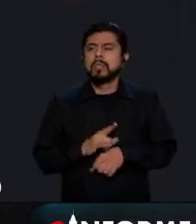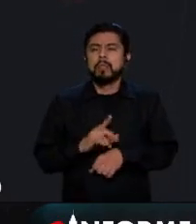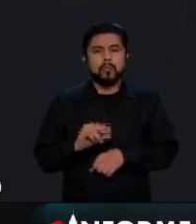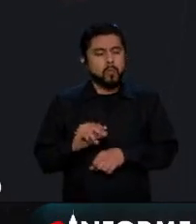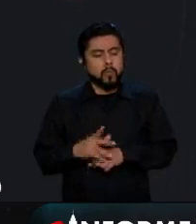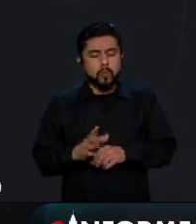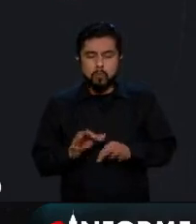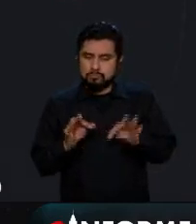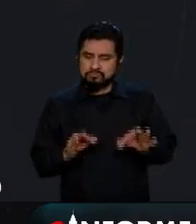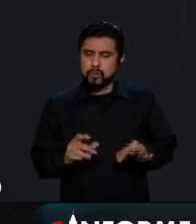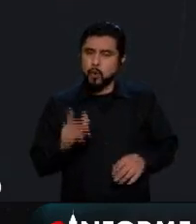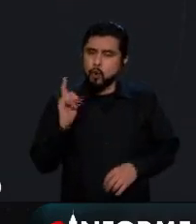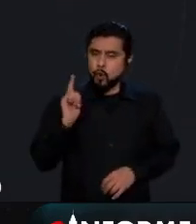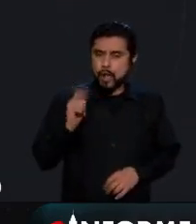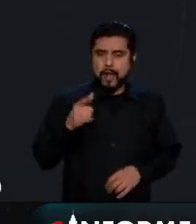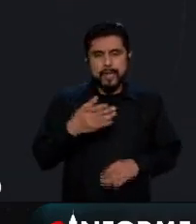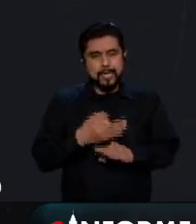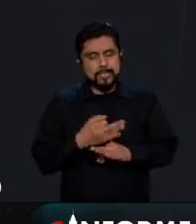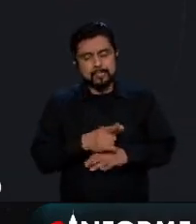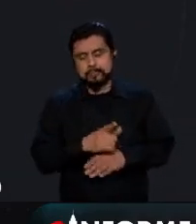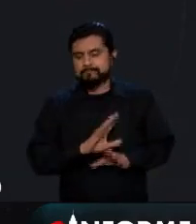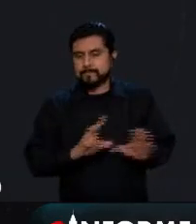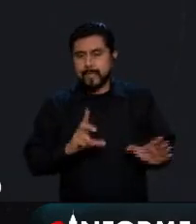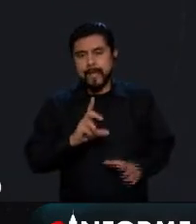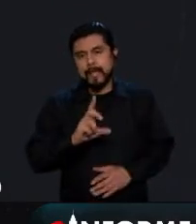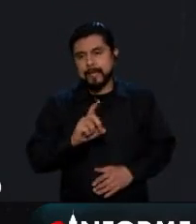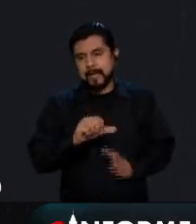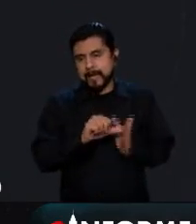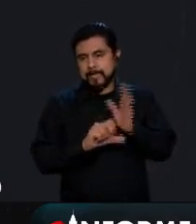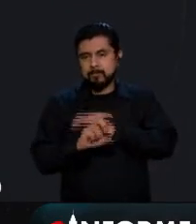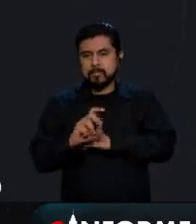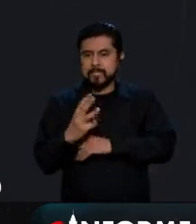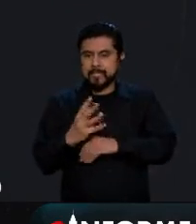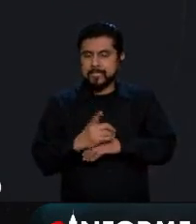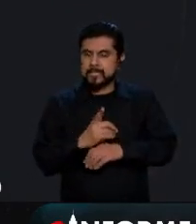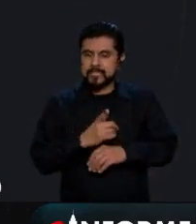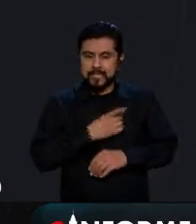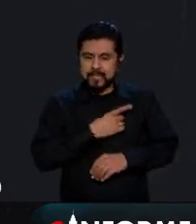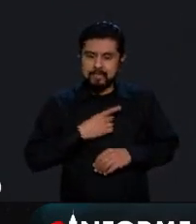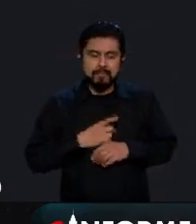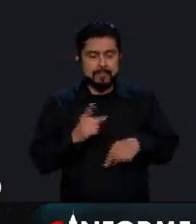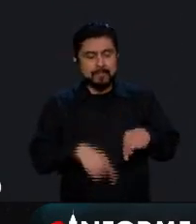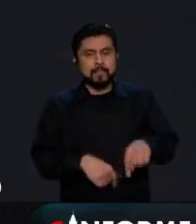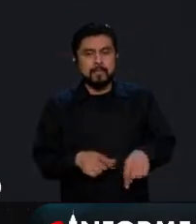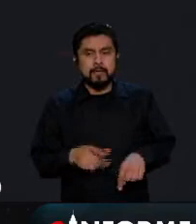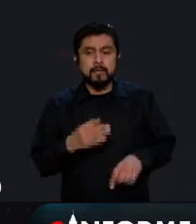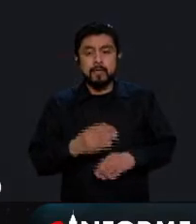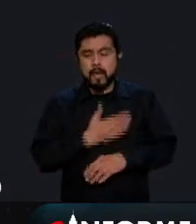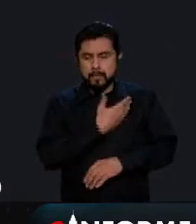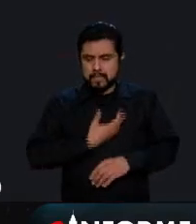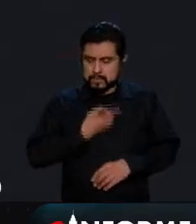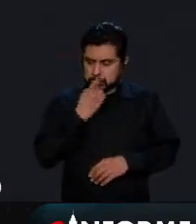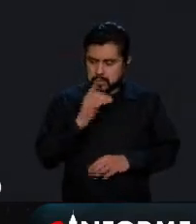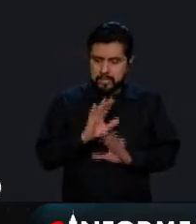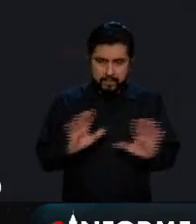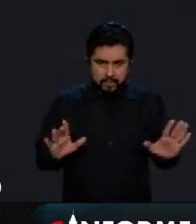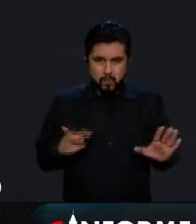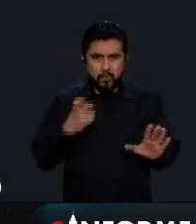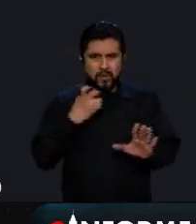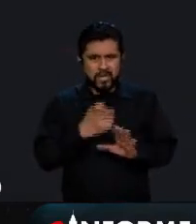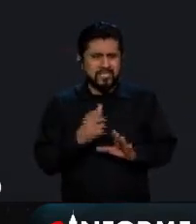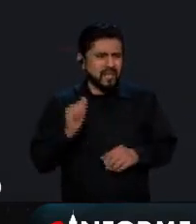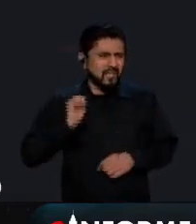la legalidad tiene que ver también con eso. Entonces, no basta decir que el 33 es un artículo